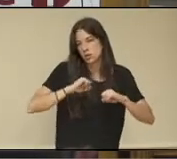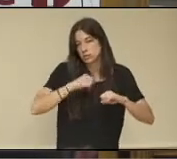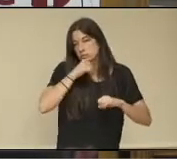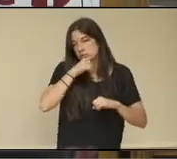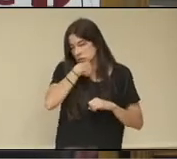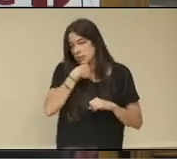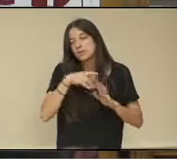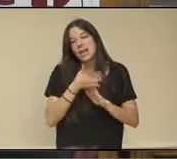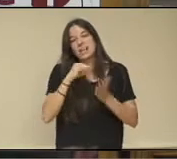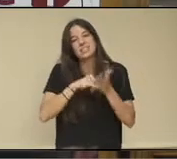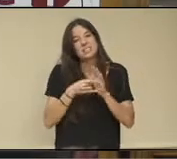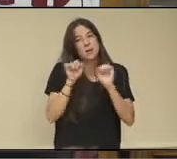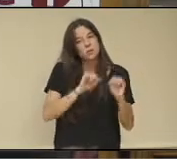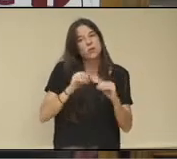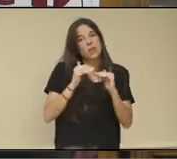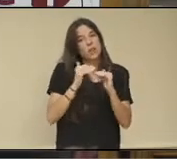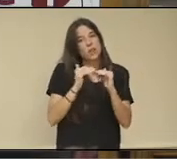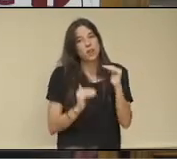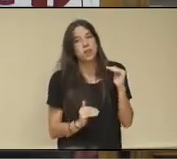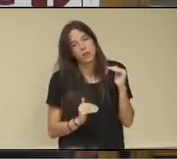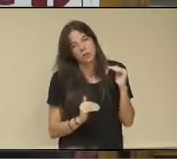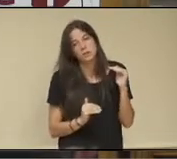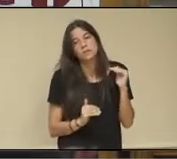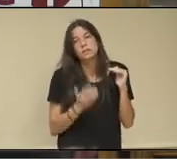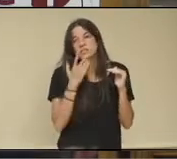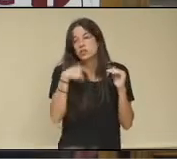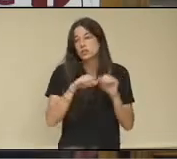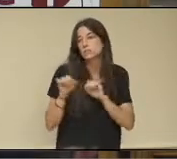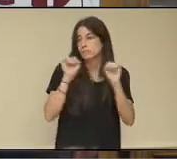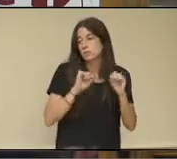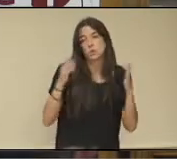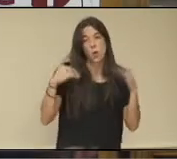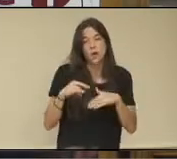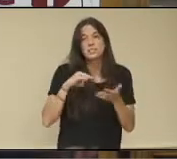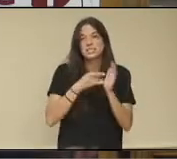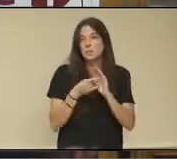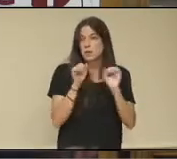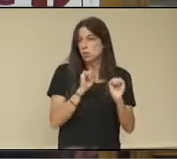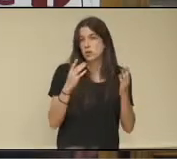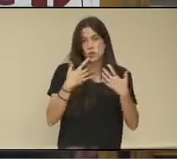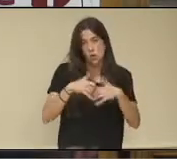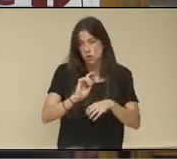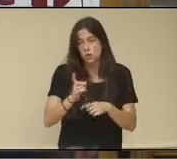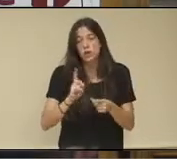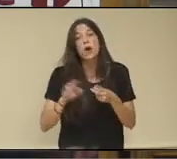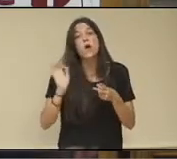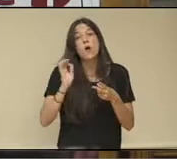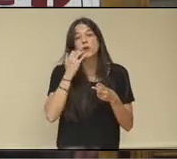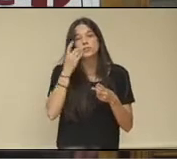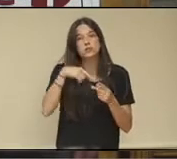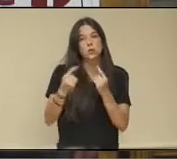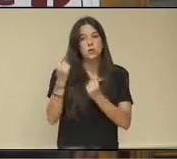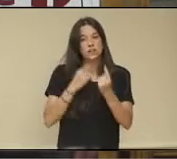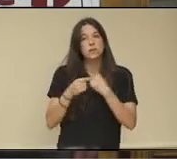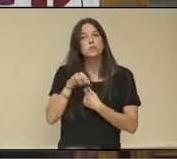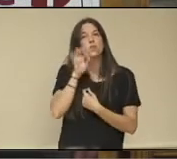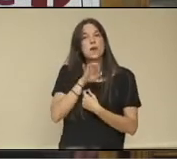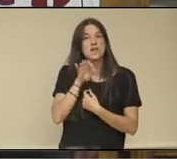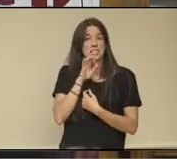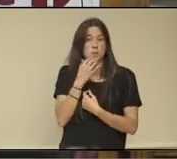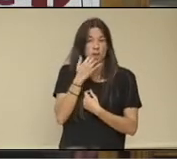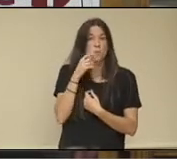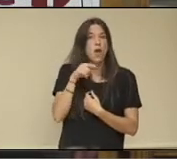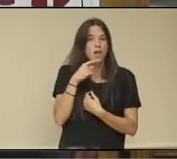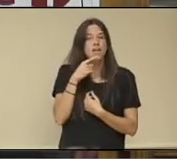disminuye el sistema inmune, cuando no tenemos alimentos, el sistema inmune no funciona, o cuando nos infectamos con VIH, disminuyen